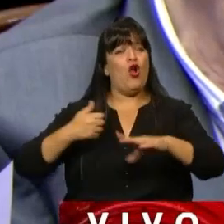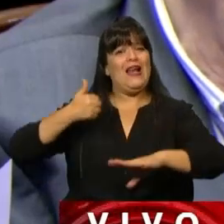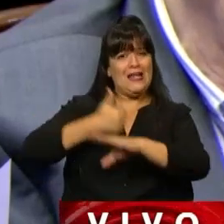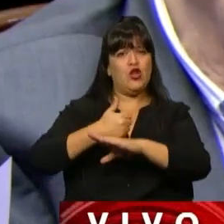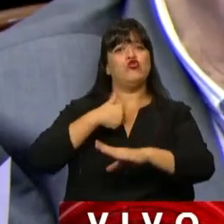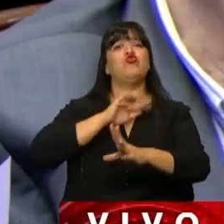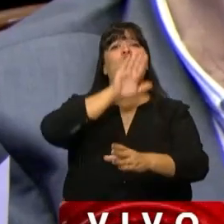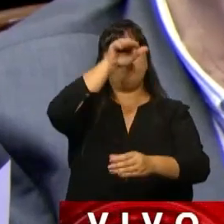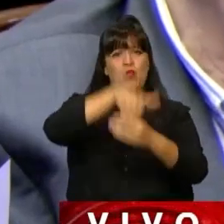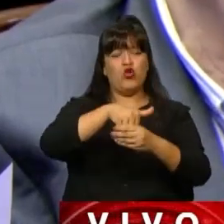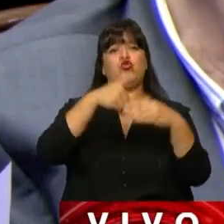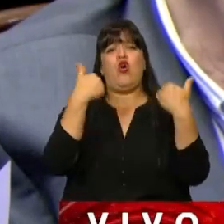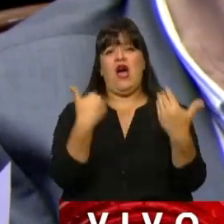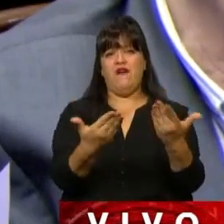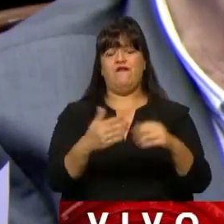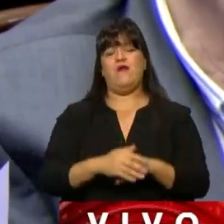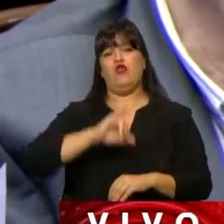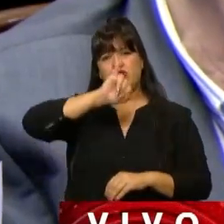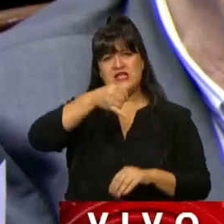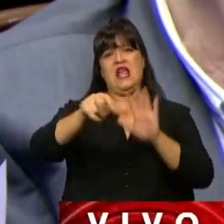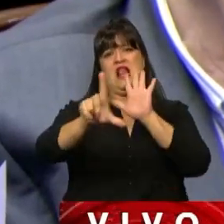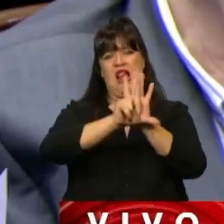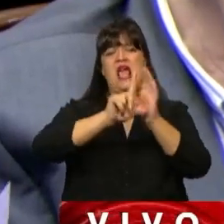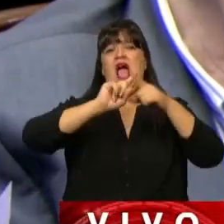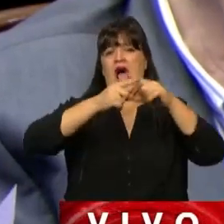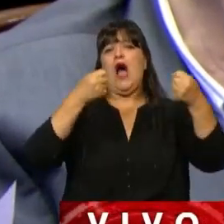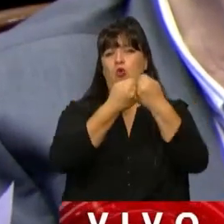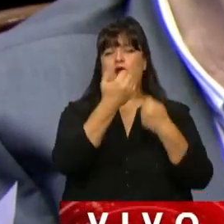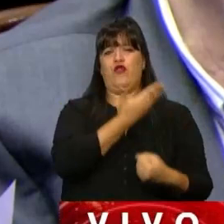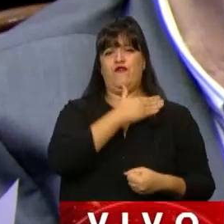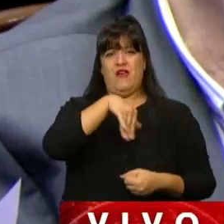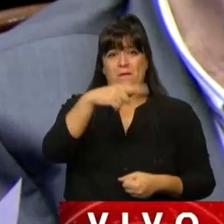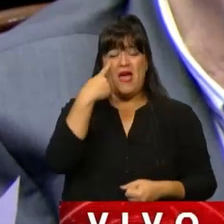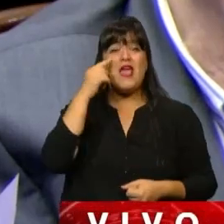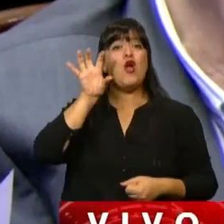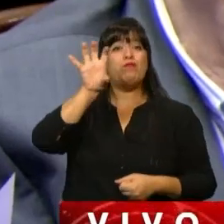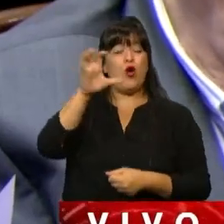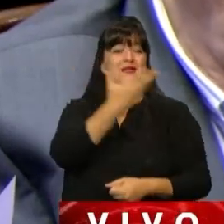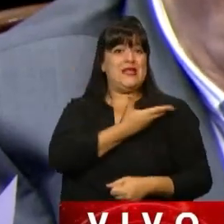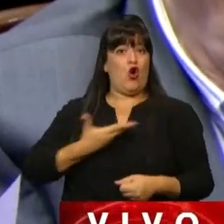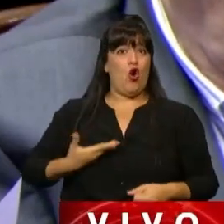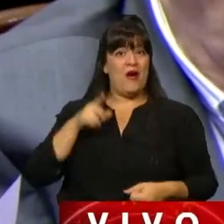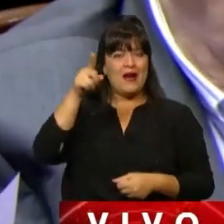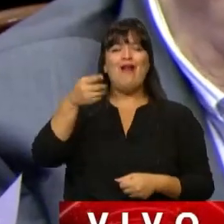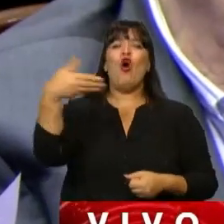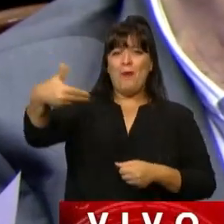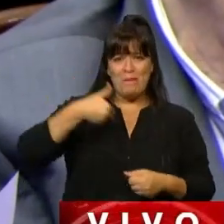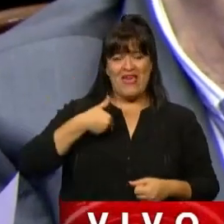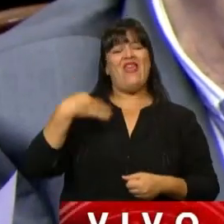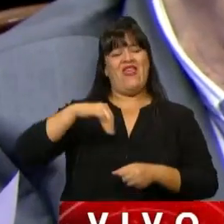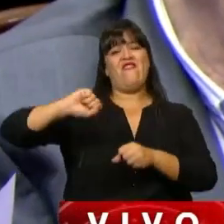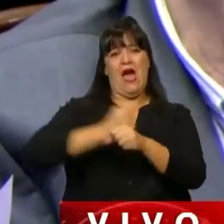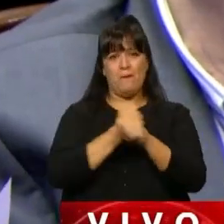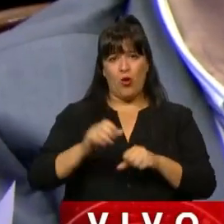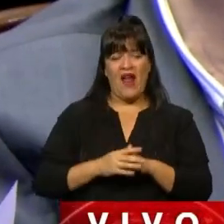a votar a favor de esta ley de acuerdo. El gobernador de mi provincia pide que aprobemos el acuerdo.